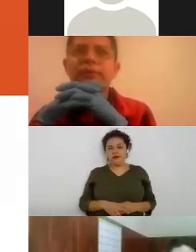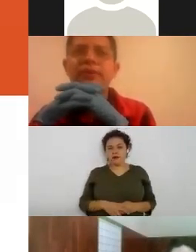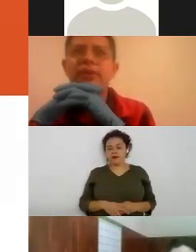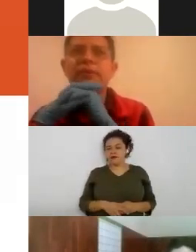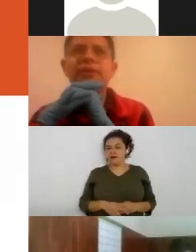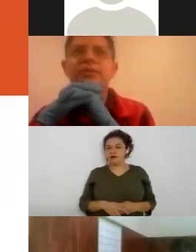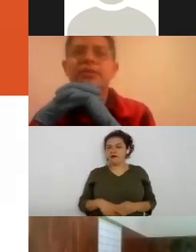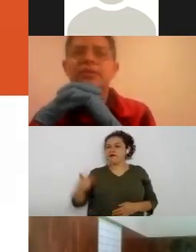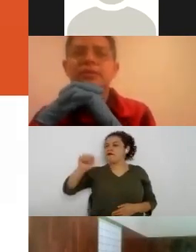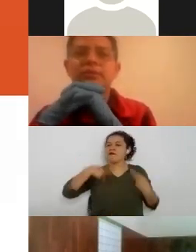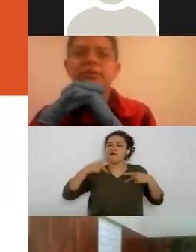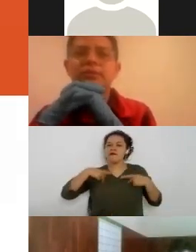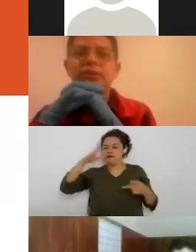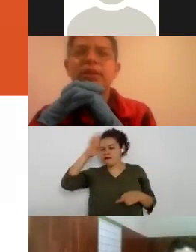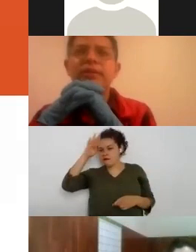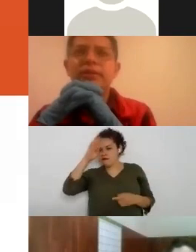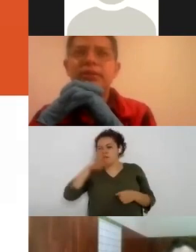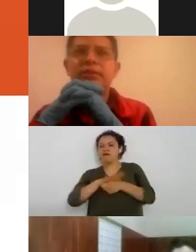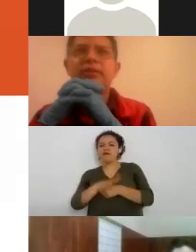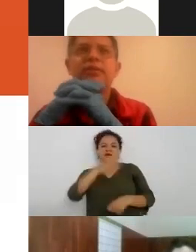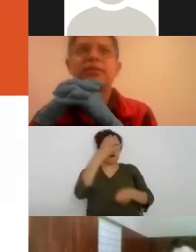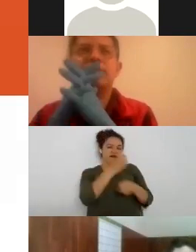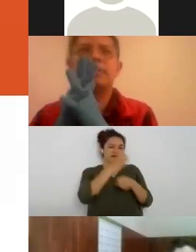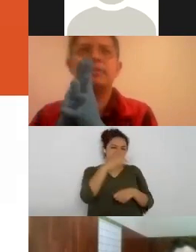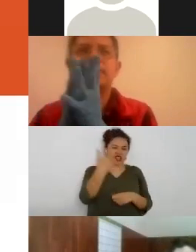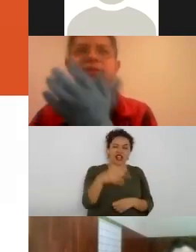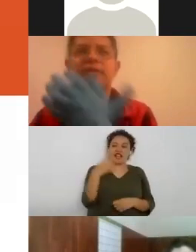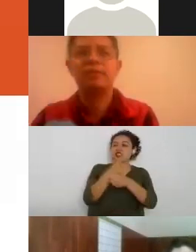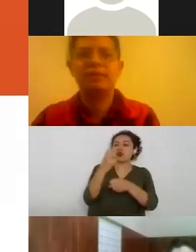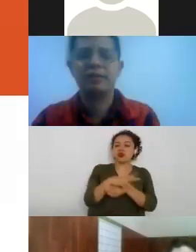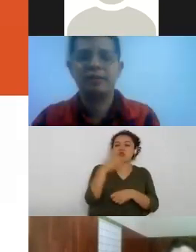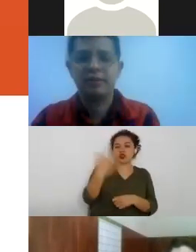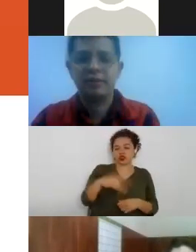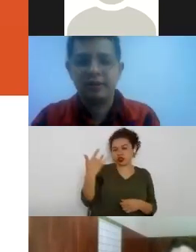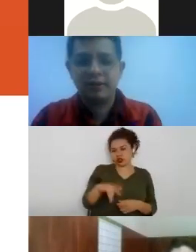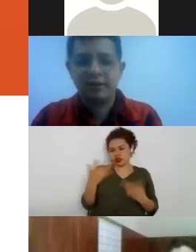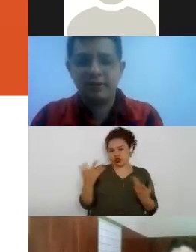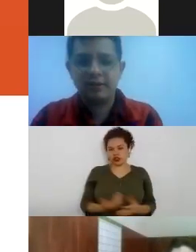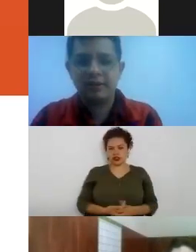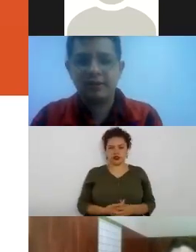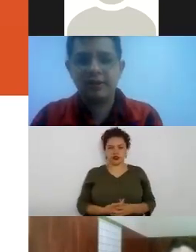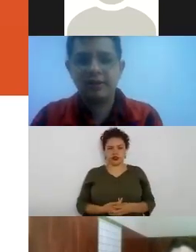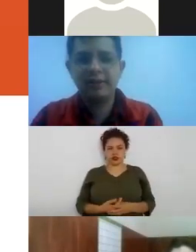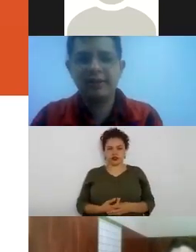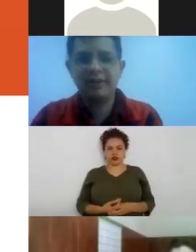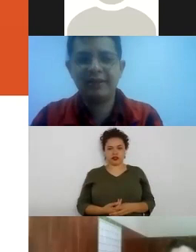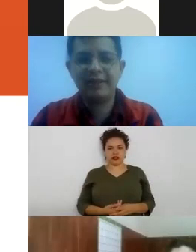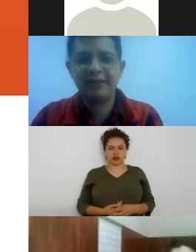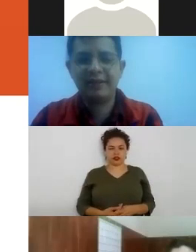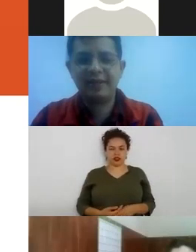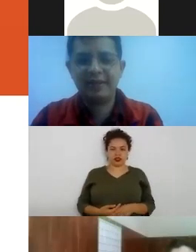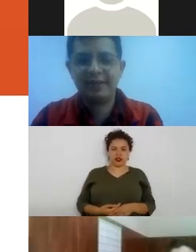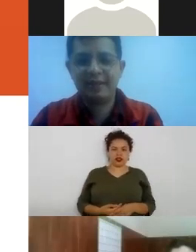¿Qué La piensan de los demás? tercer grado es La de dolor, segundo. dolor, Segundo grado. puntadas. Segundo La de